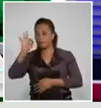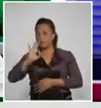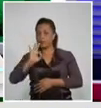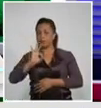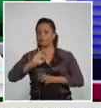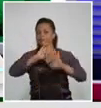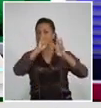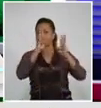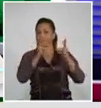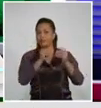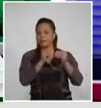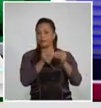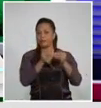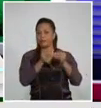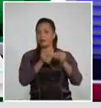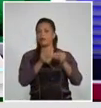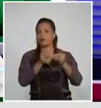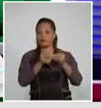es